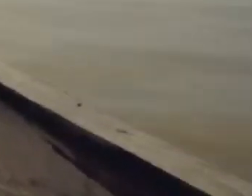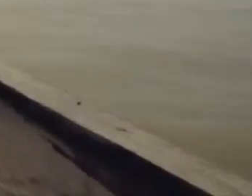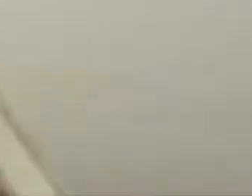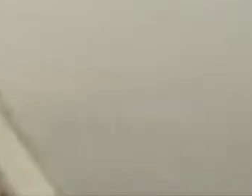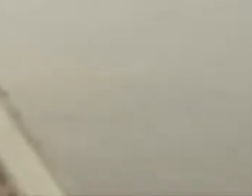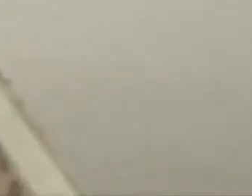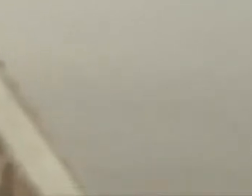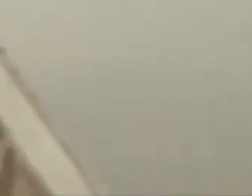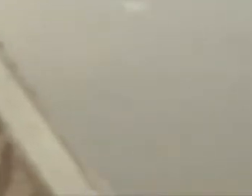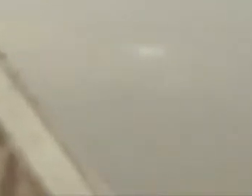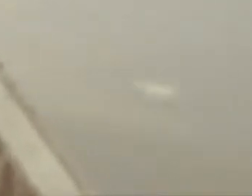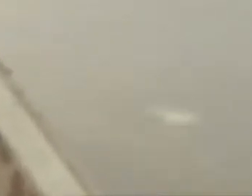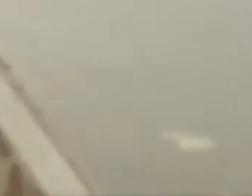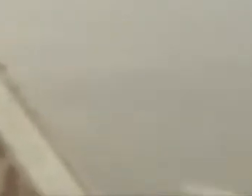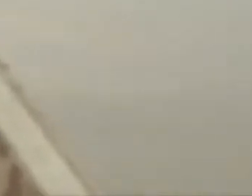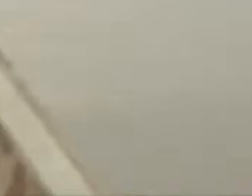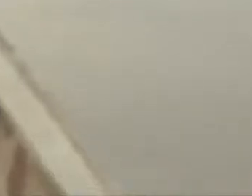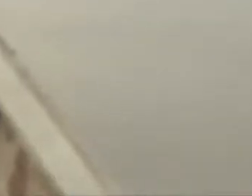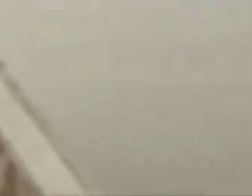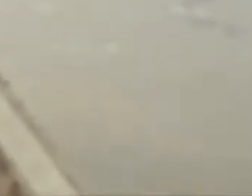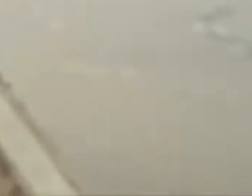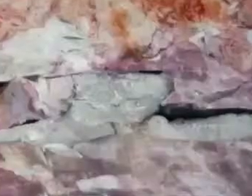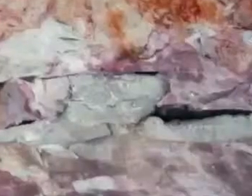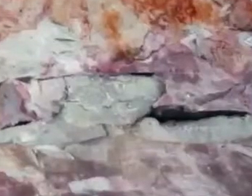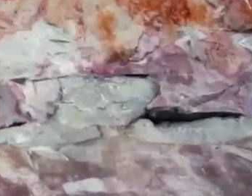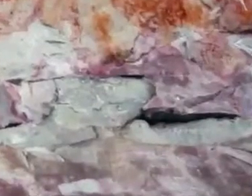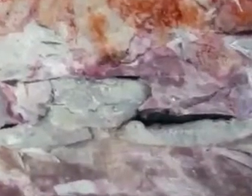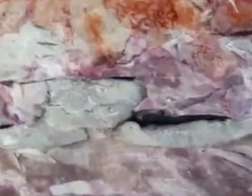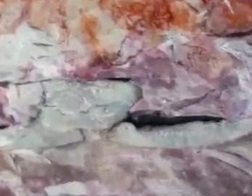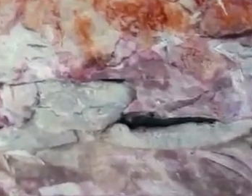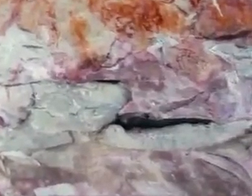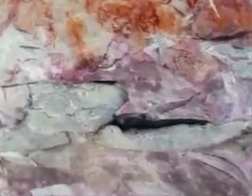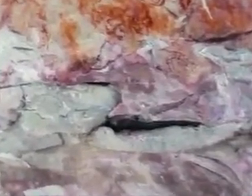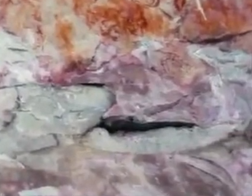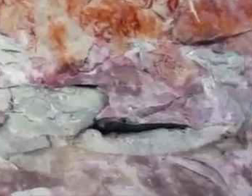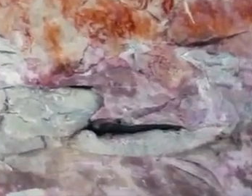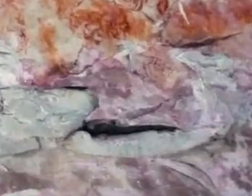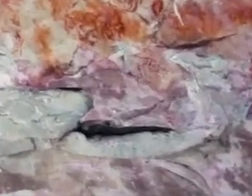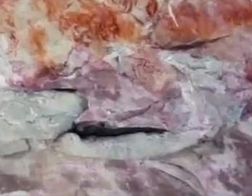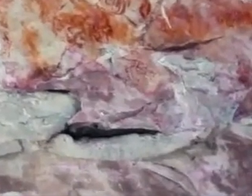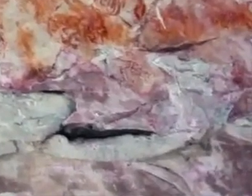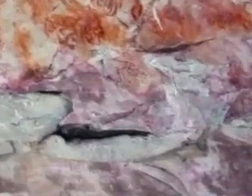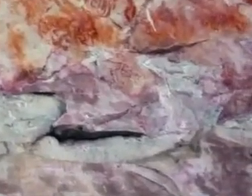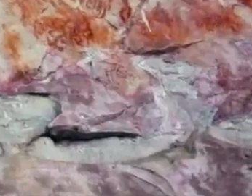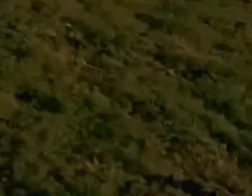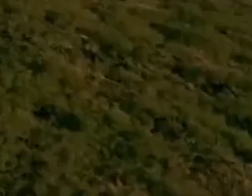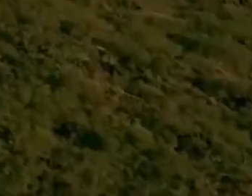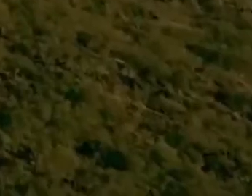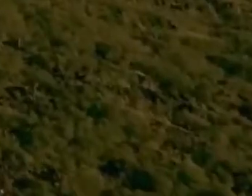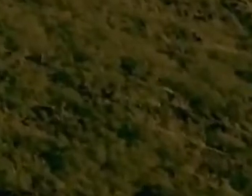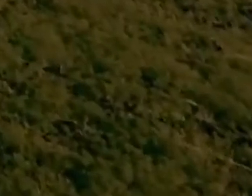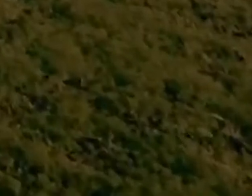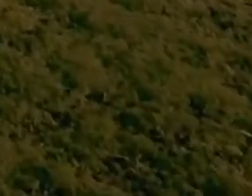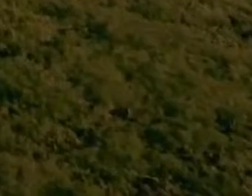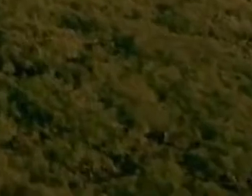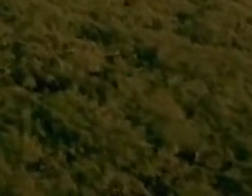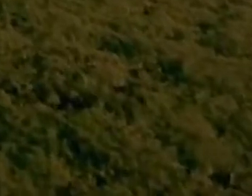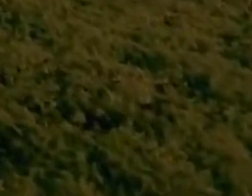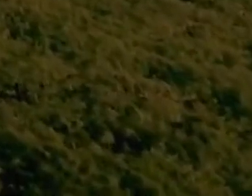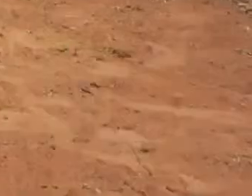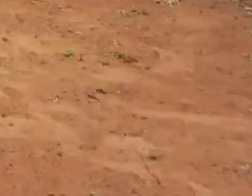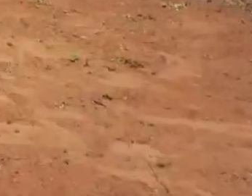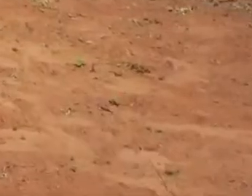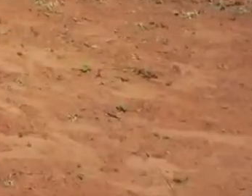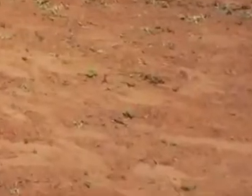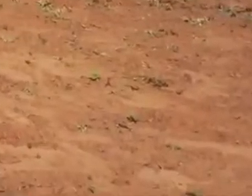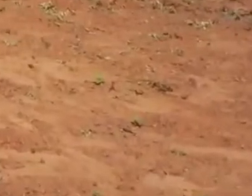no encontramos. Que logremos entender cuáles son esas raíces profundas que nos unen con este entorno,